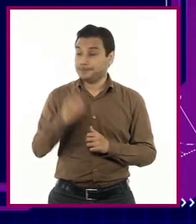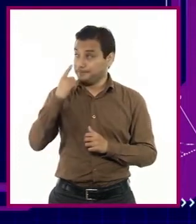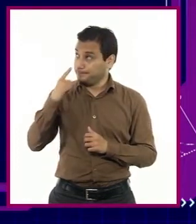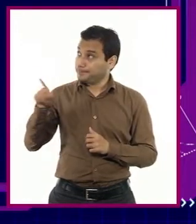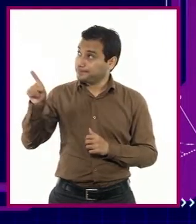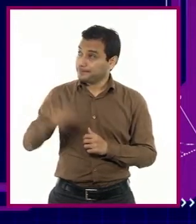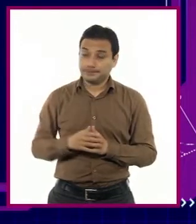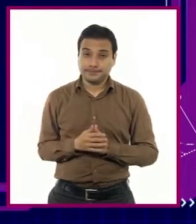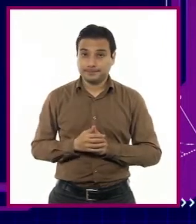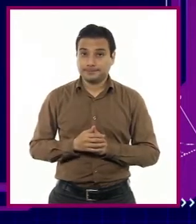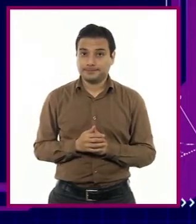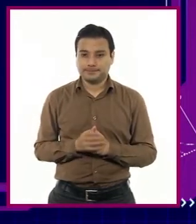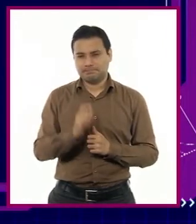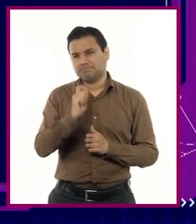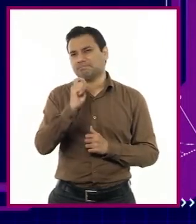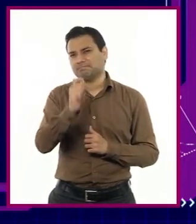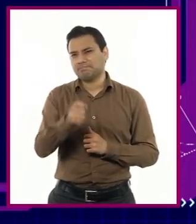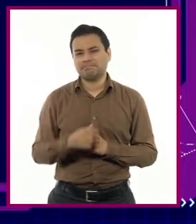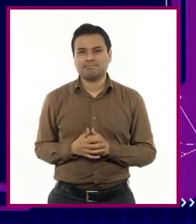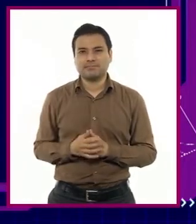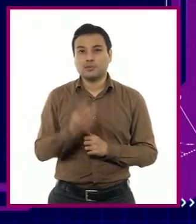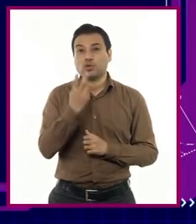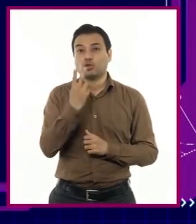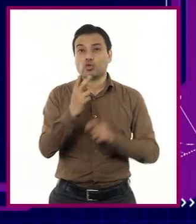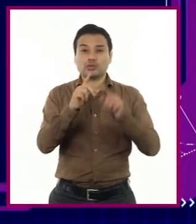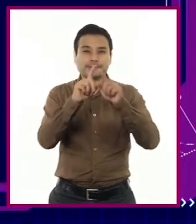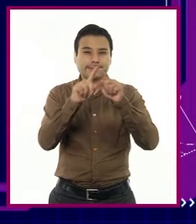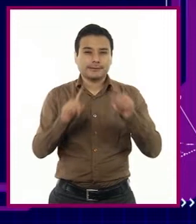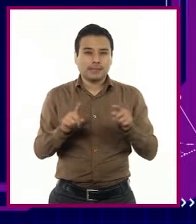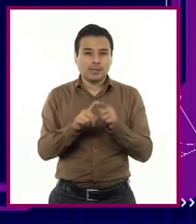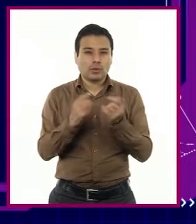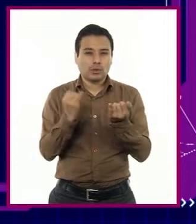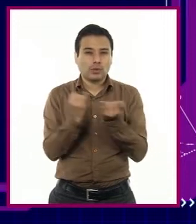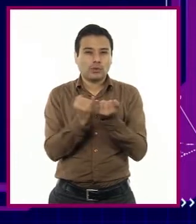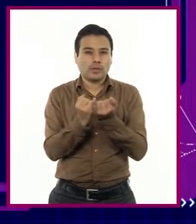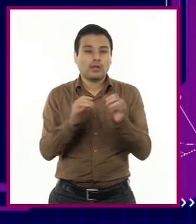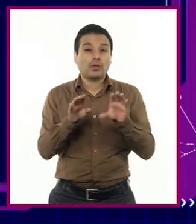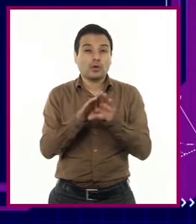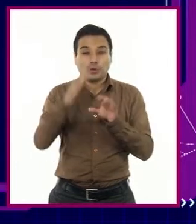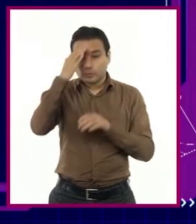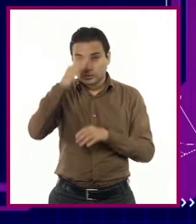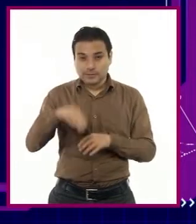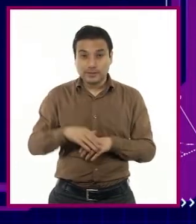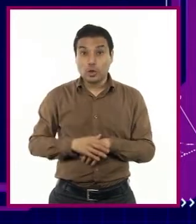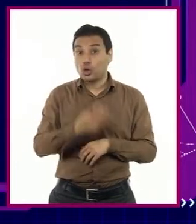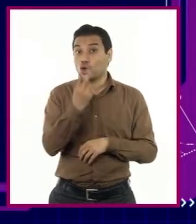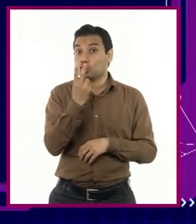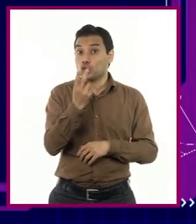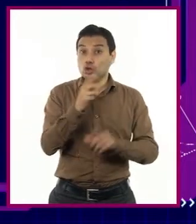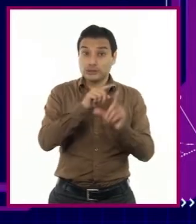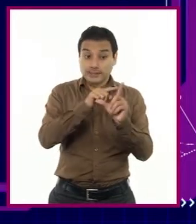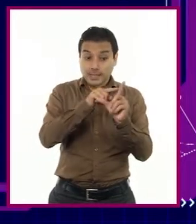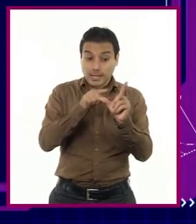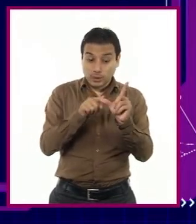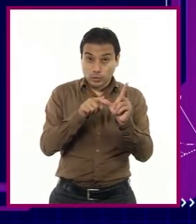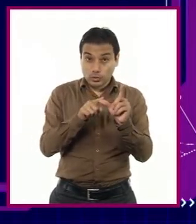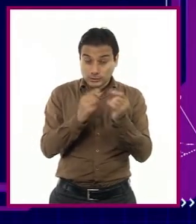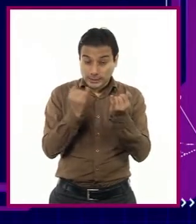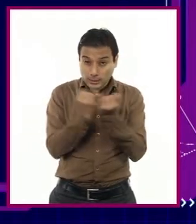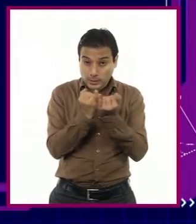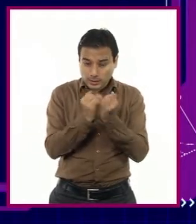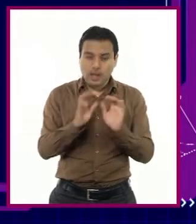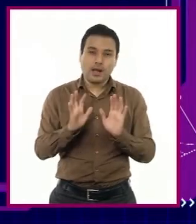ALA, el cual enuncia que dos triángulos son congruentes si dos de sus ángulos correspondientes son iguales y el